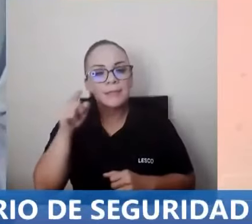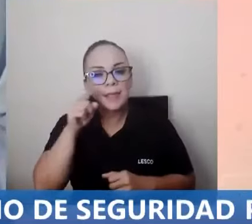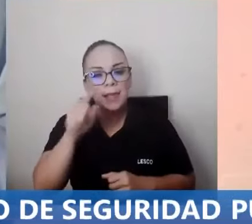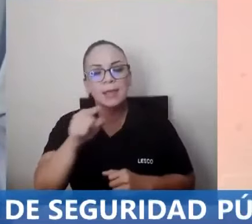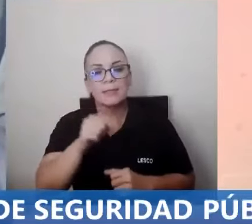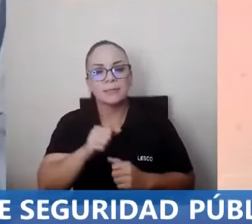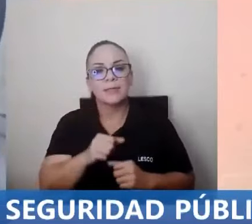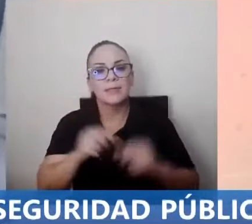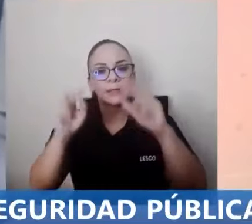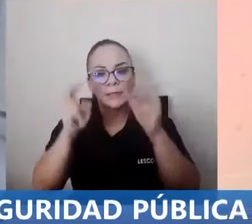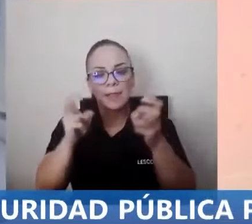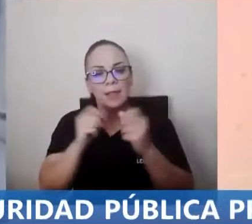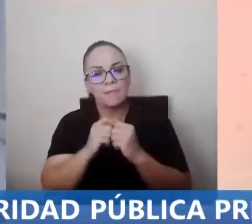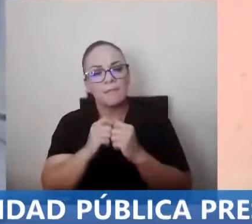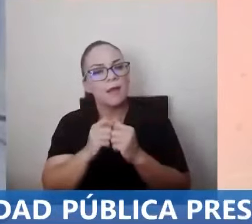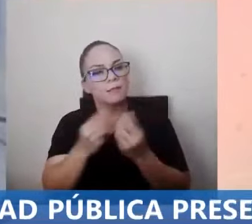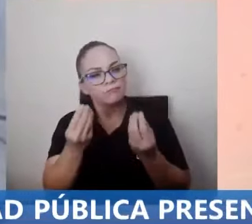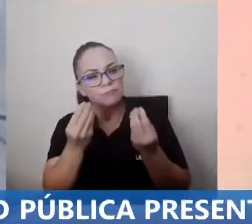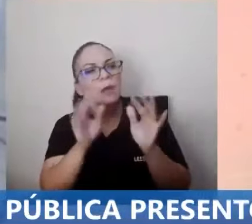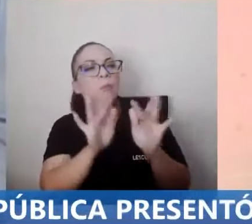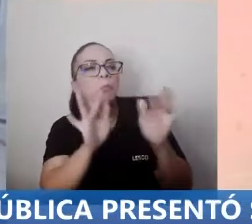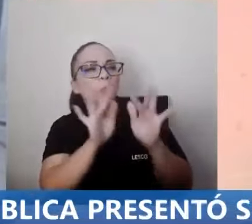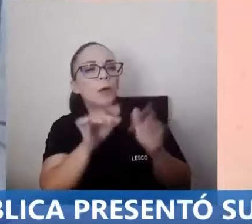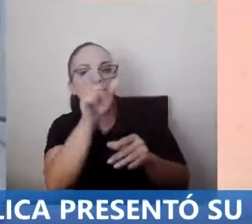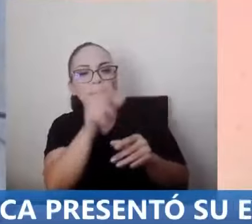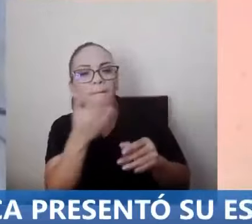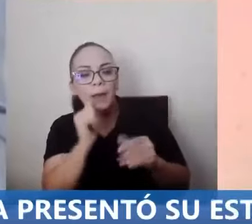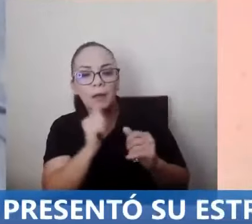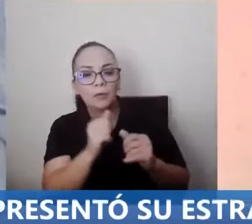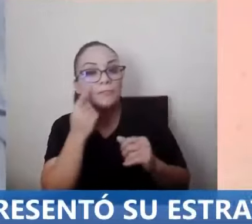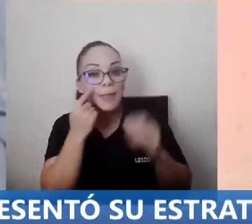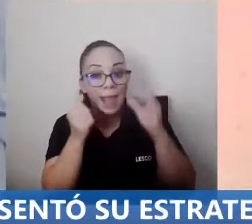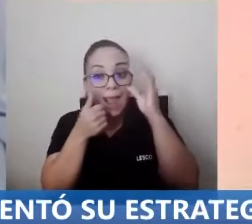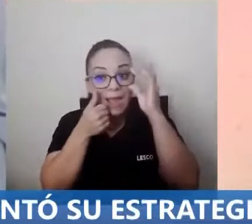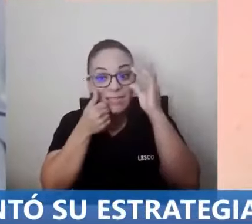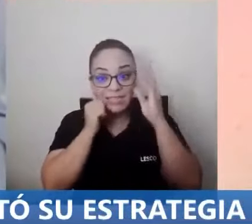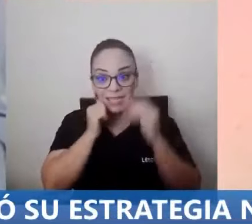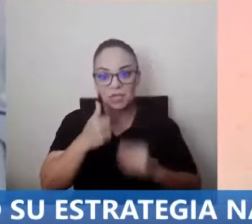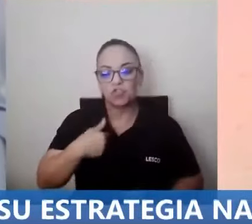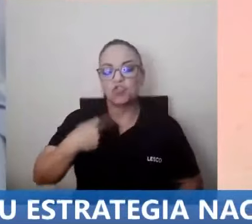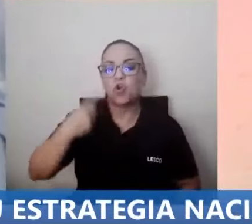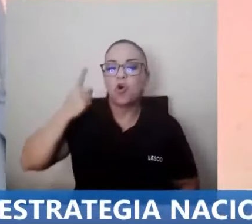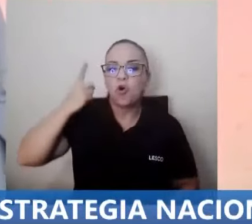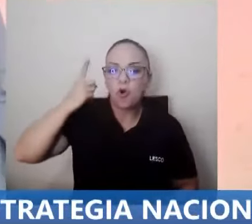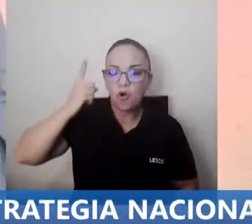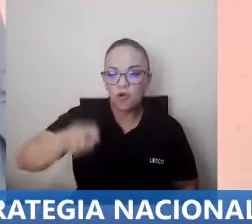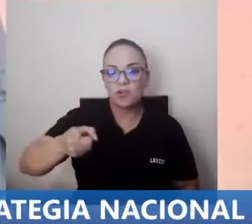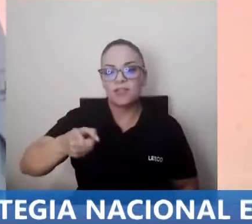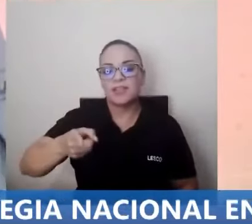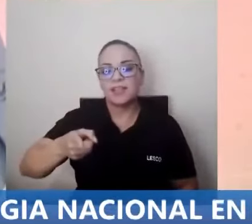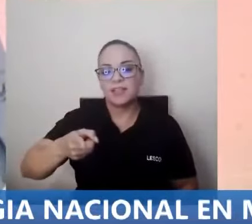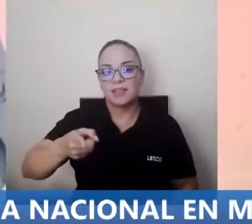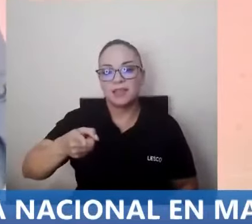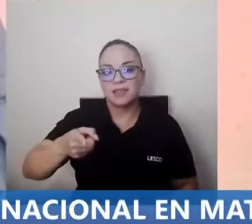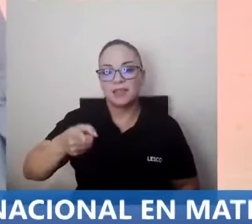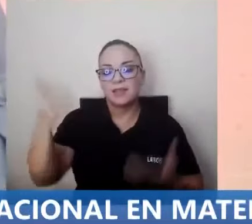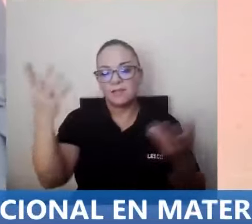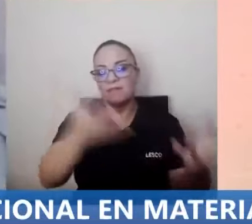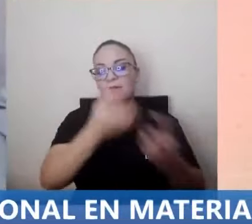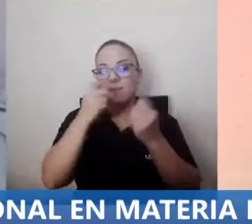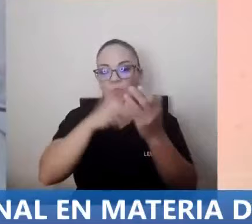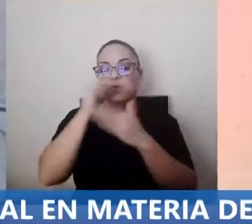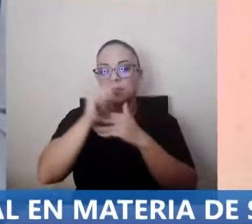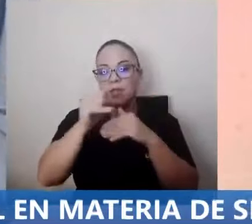los criminales, es que ayer ordené desconvocar el proyecto de la ley de